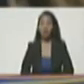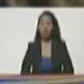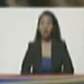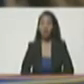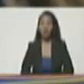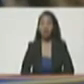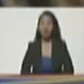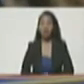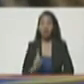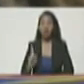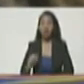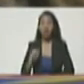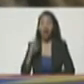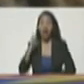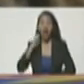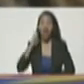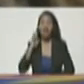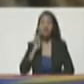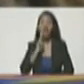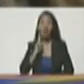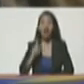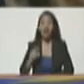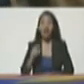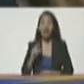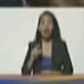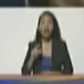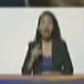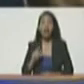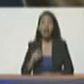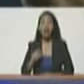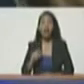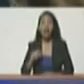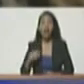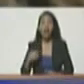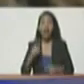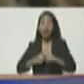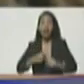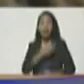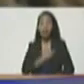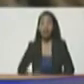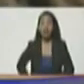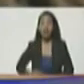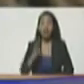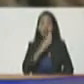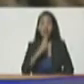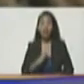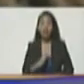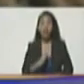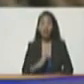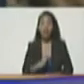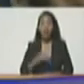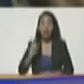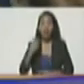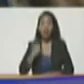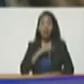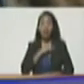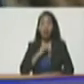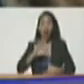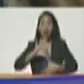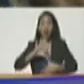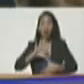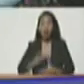compañeros Evo Morales Ayma y Rafael Correa, líderes destacados de nuestra América.